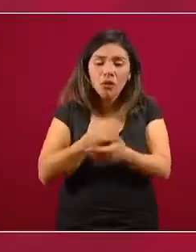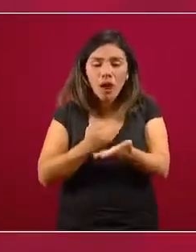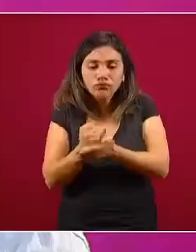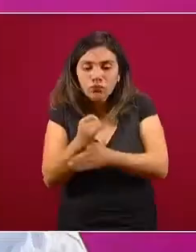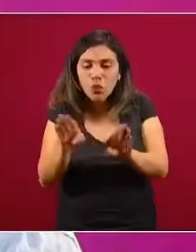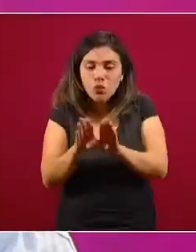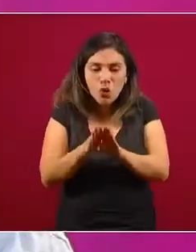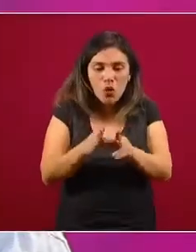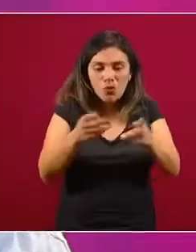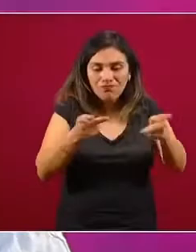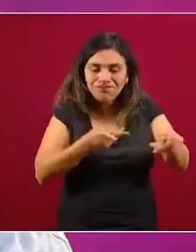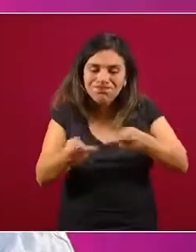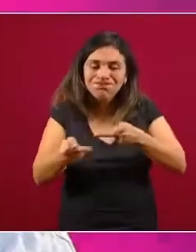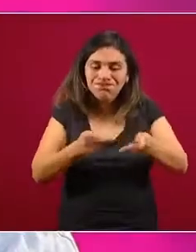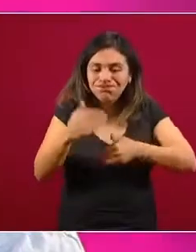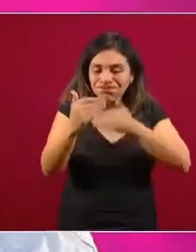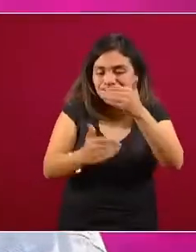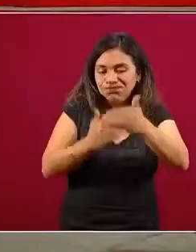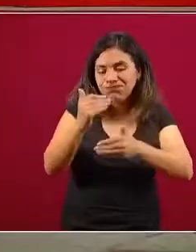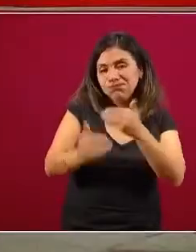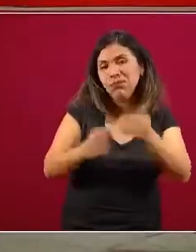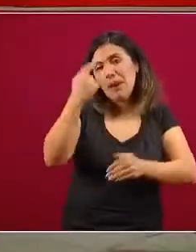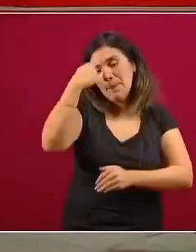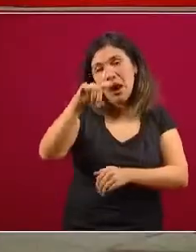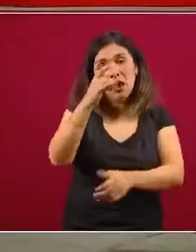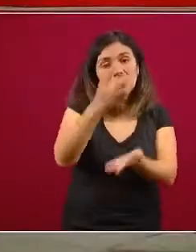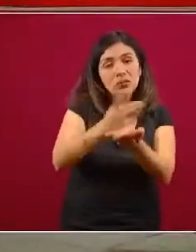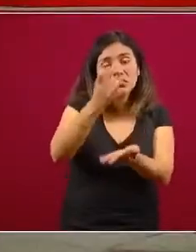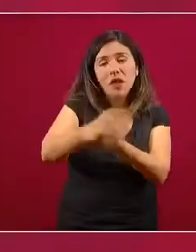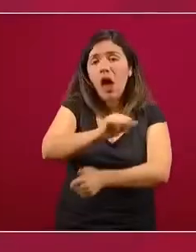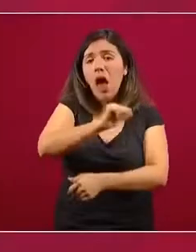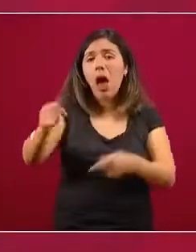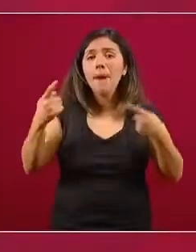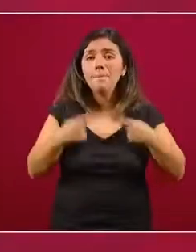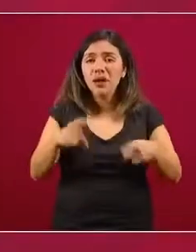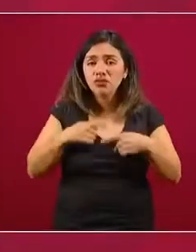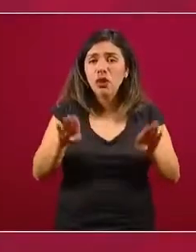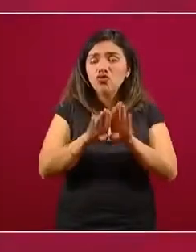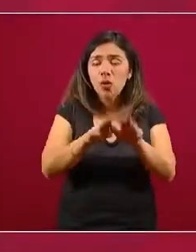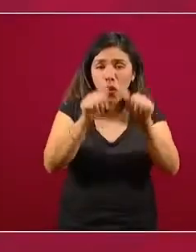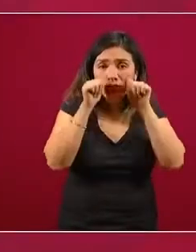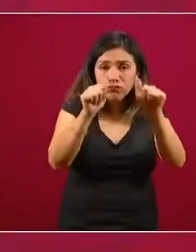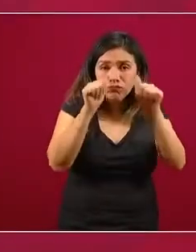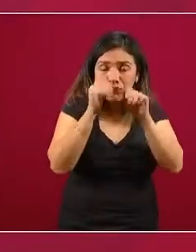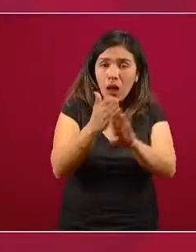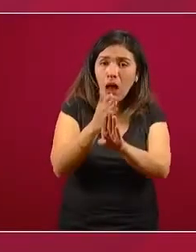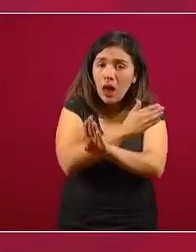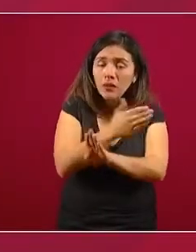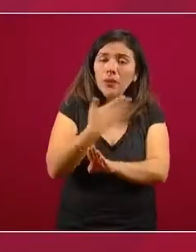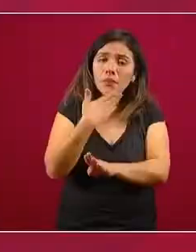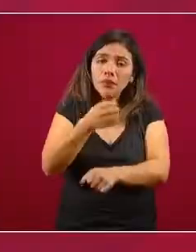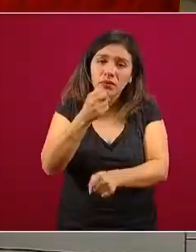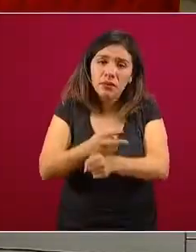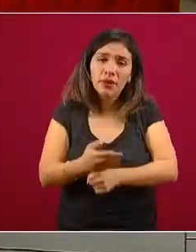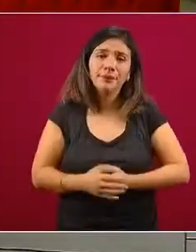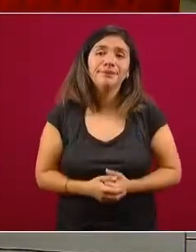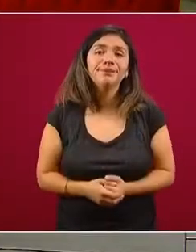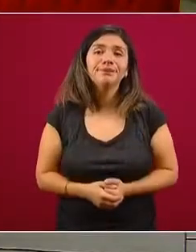algoritmos diagnósticos para detectar a las personas y atenderlas conforme se va